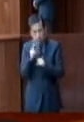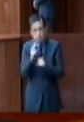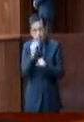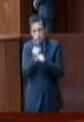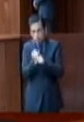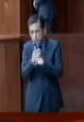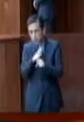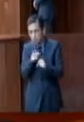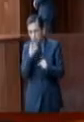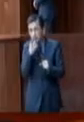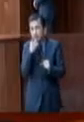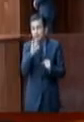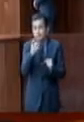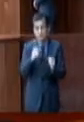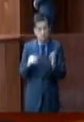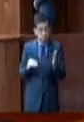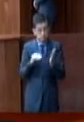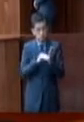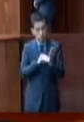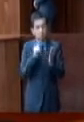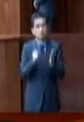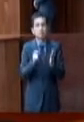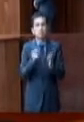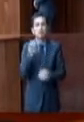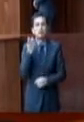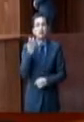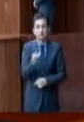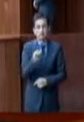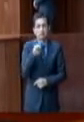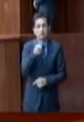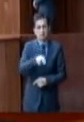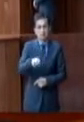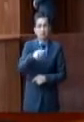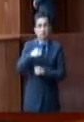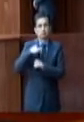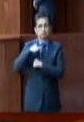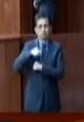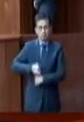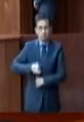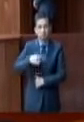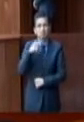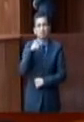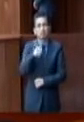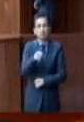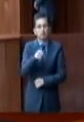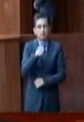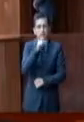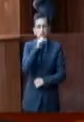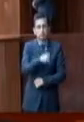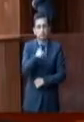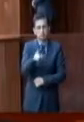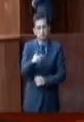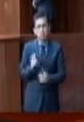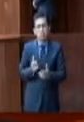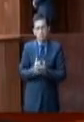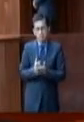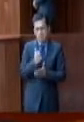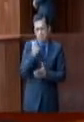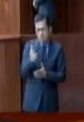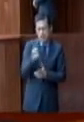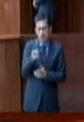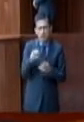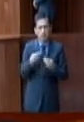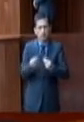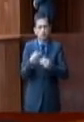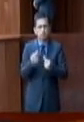establece y nos y nos dice que es el encargado y él fue el que sufragó los gastos y